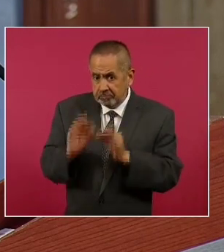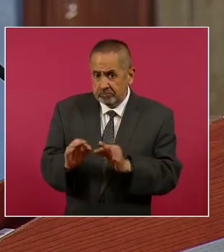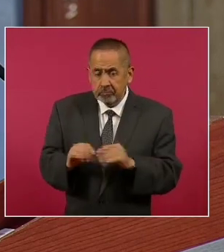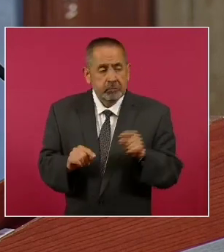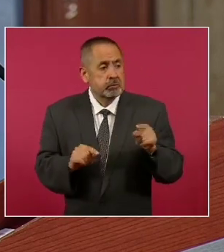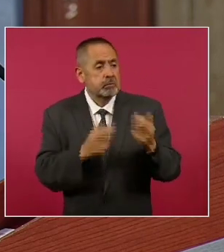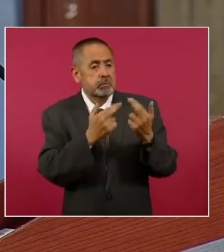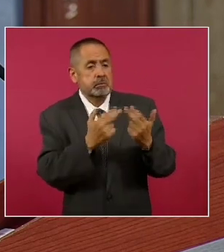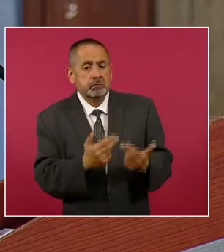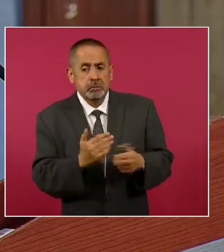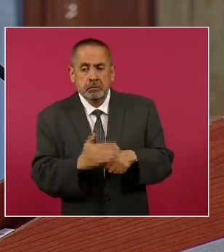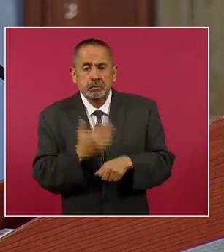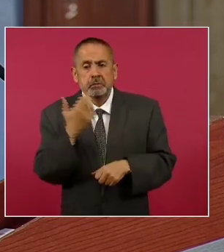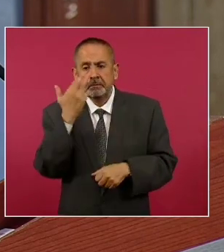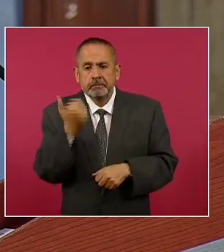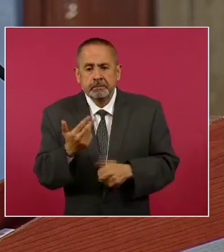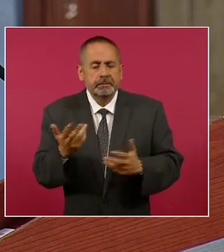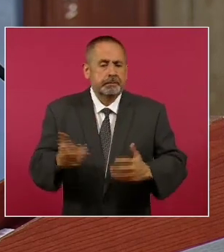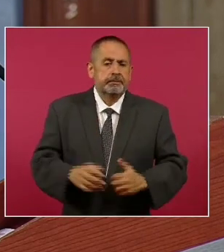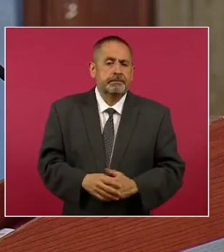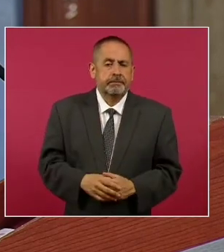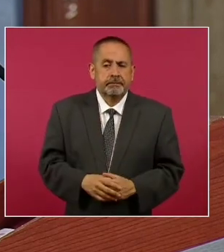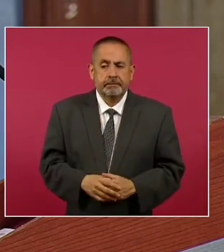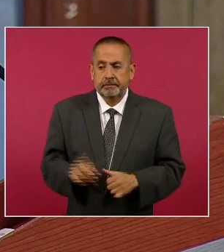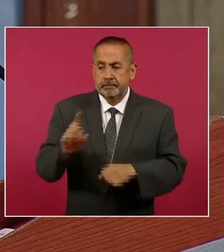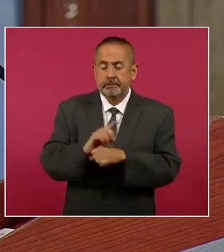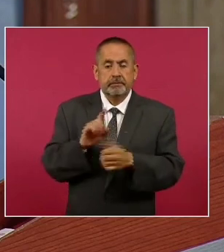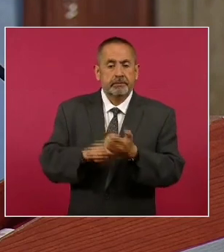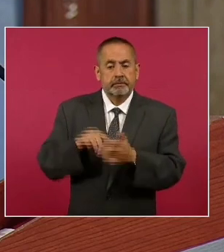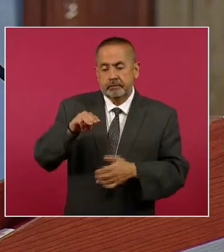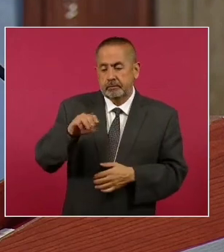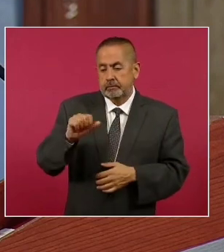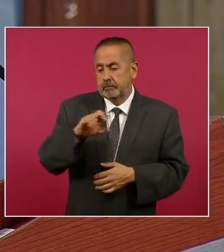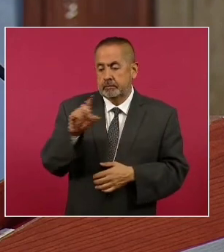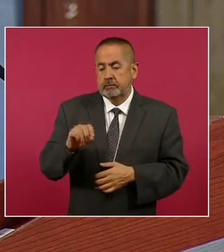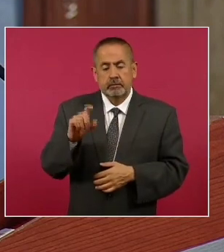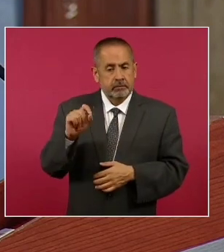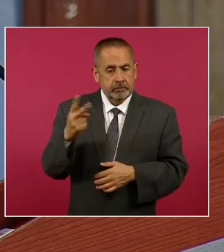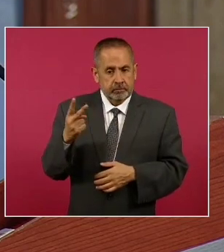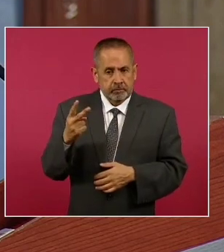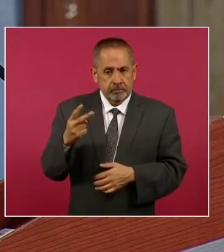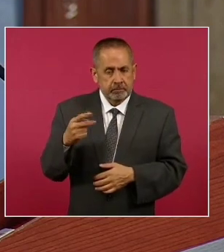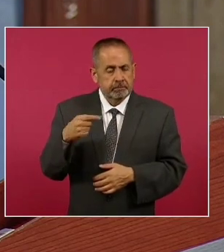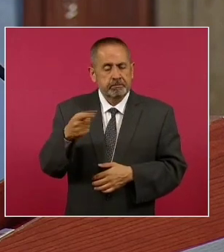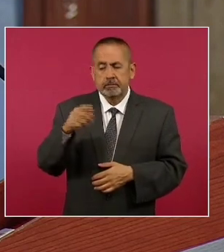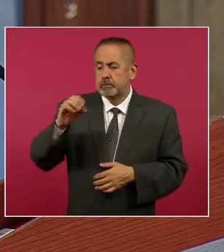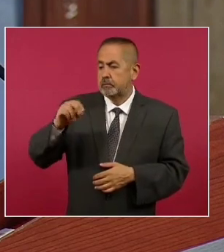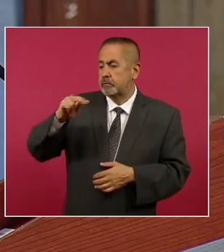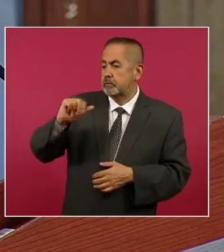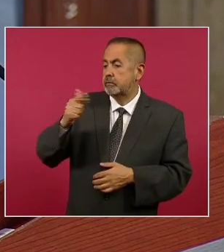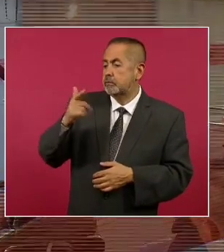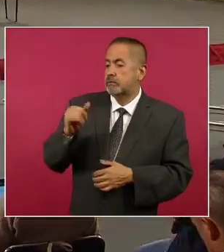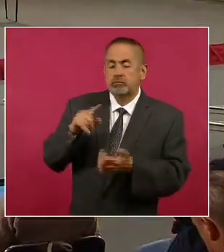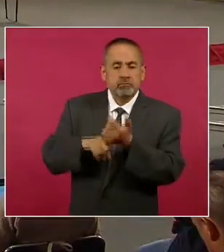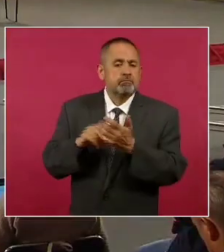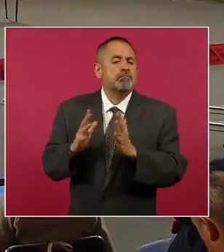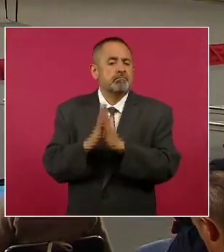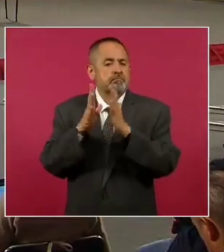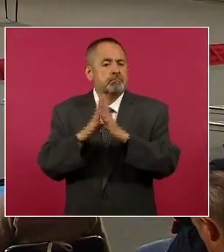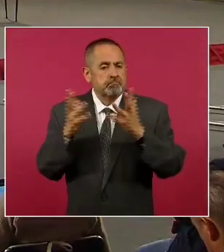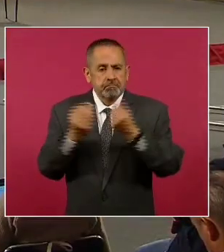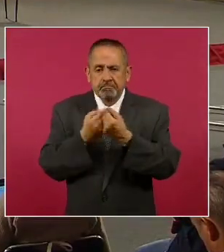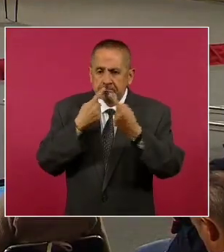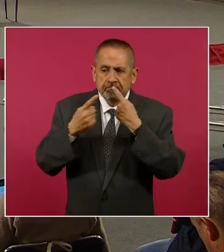el deterioro de la tubería. El 22 de marzo del 23, la Conagua participó en una reunión